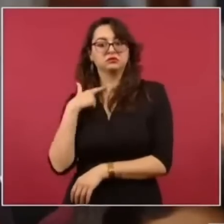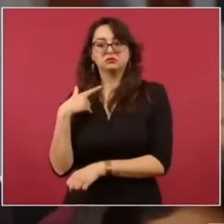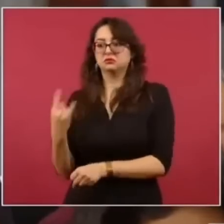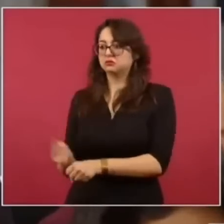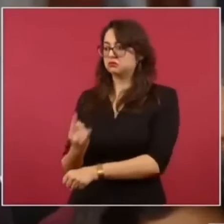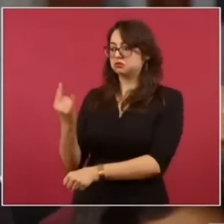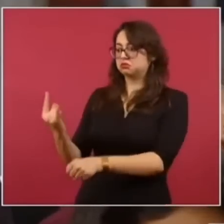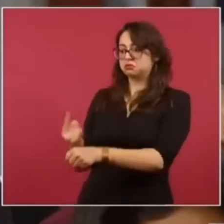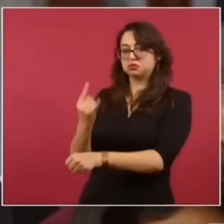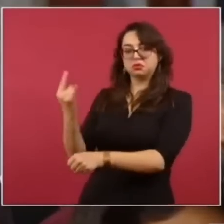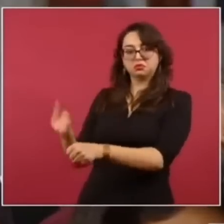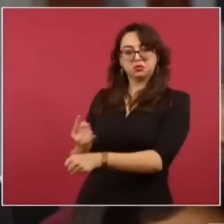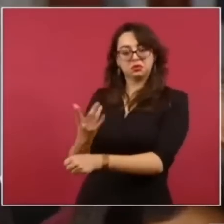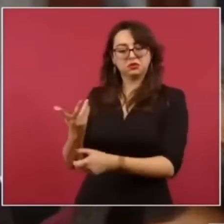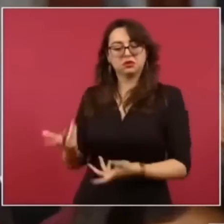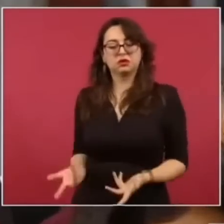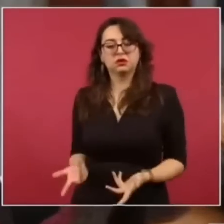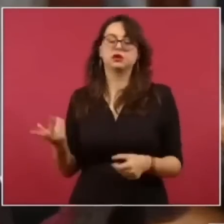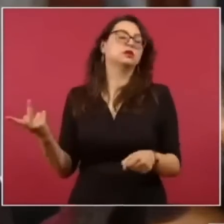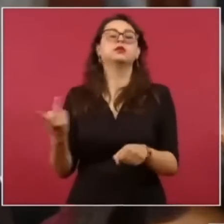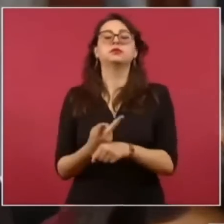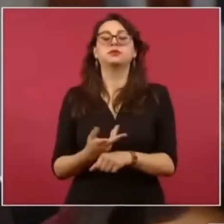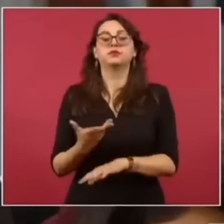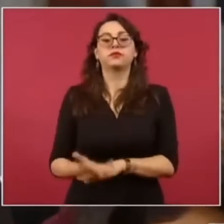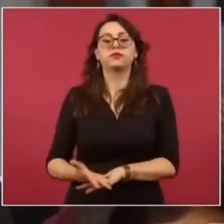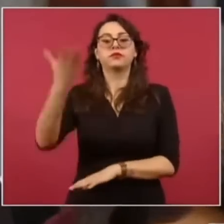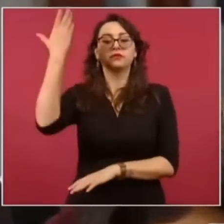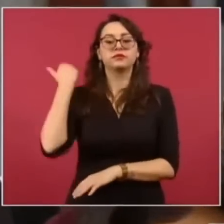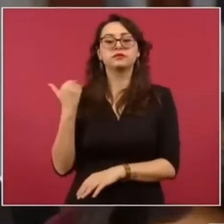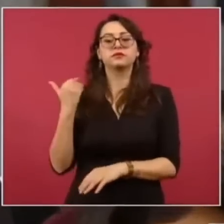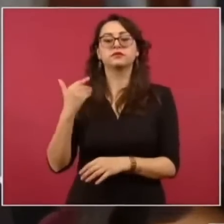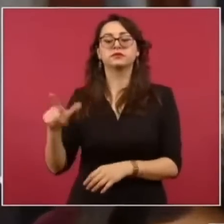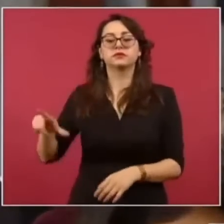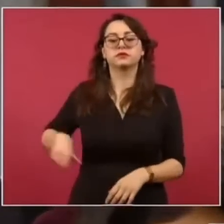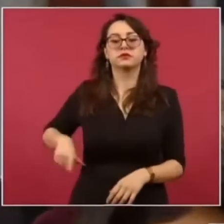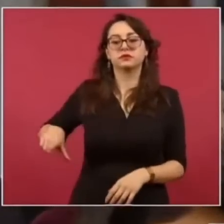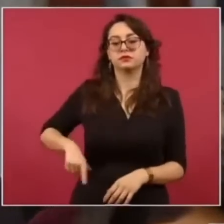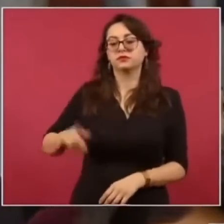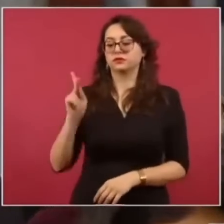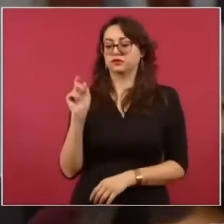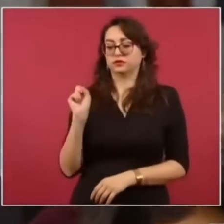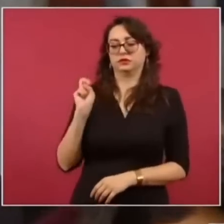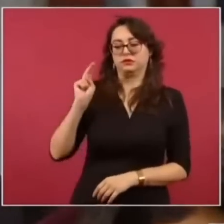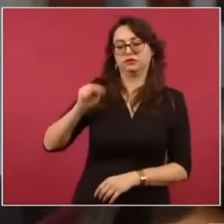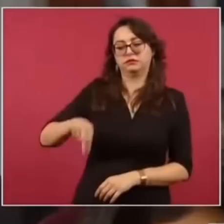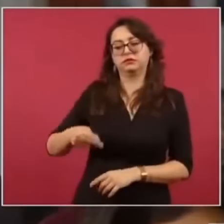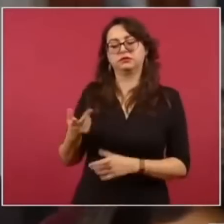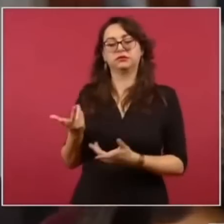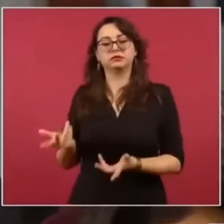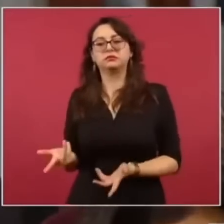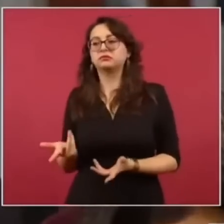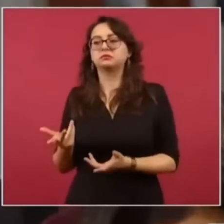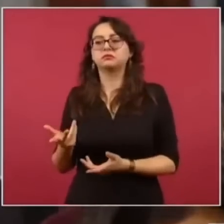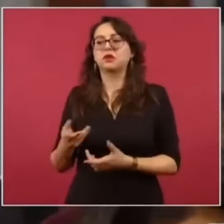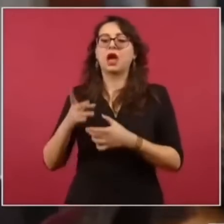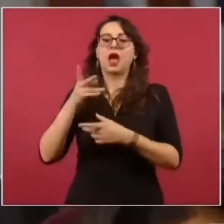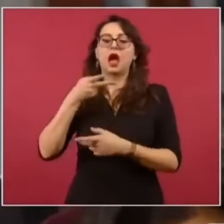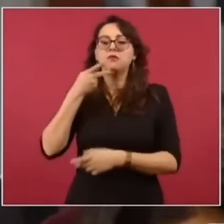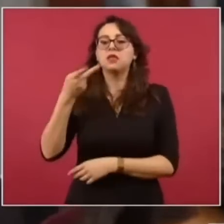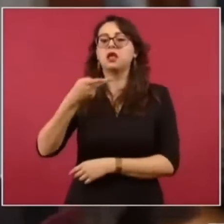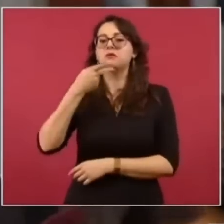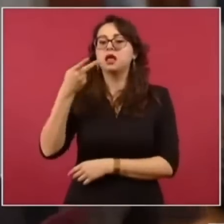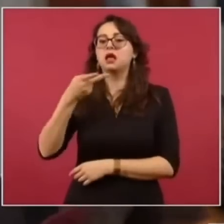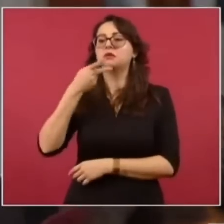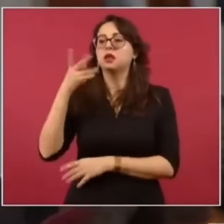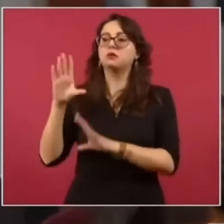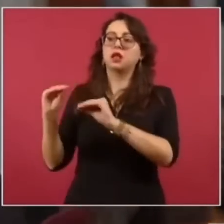números dejan claro que para el gobierno panista pasado, la seguridad era solo un discurso y actualmente es lo mismo ahora que el pueblo los echó el